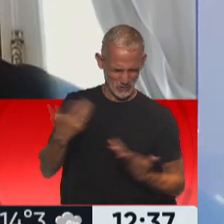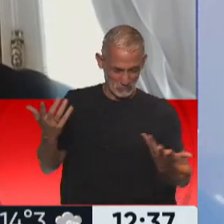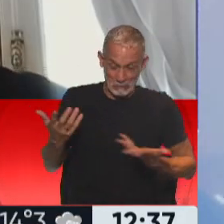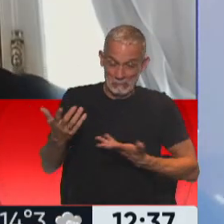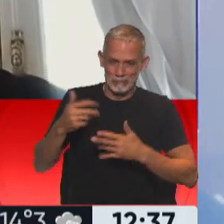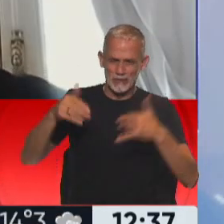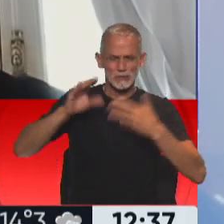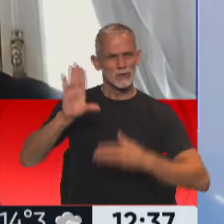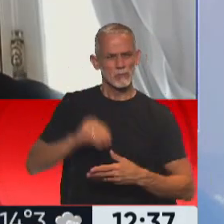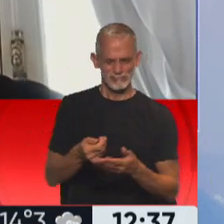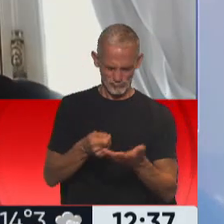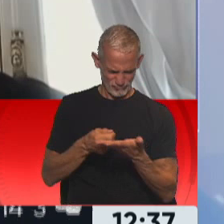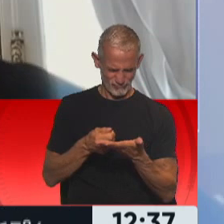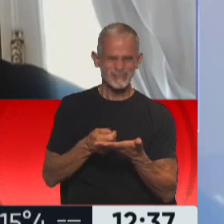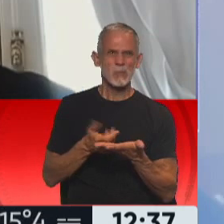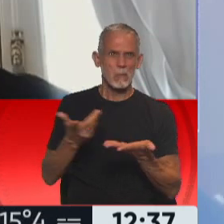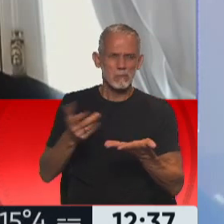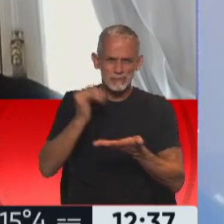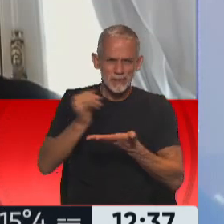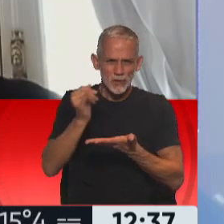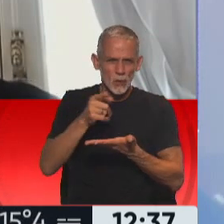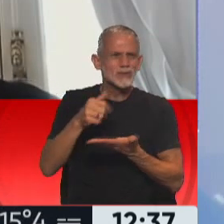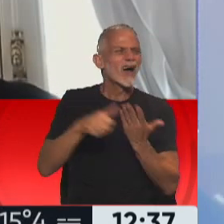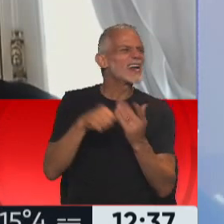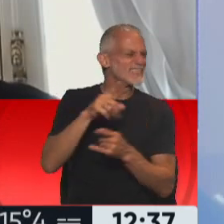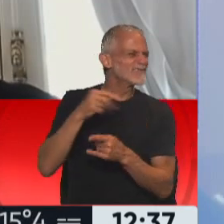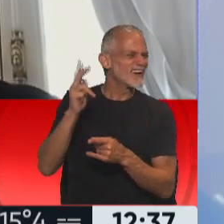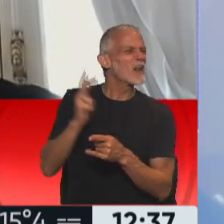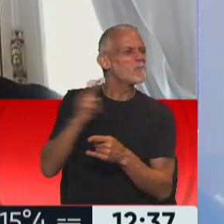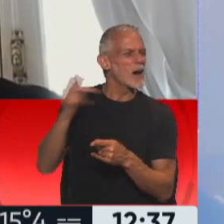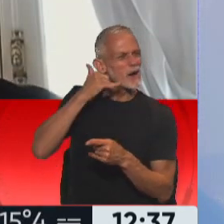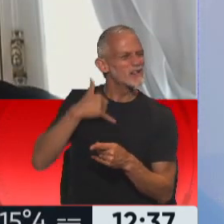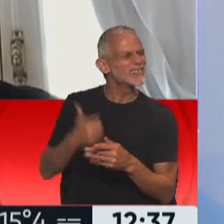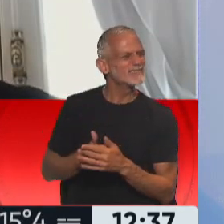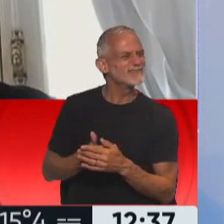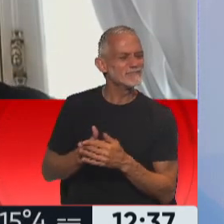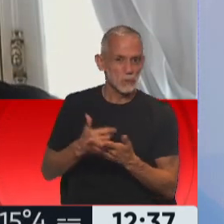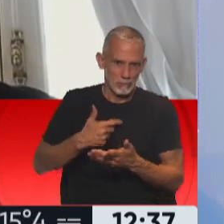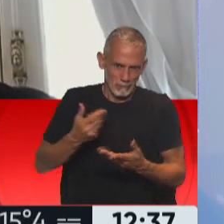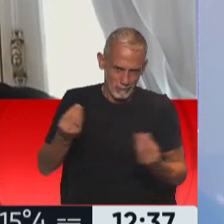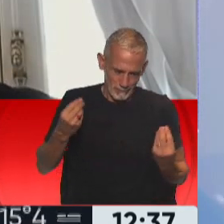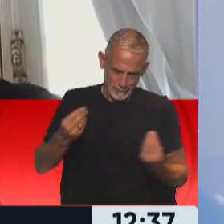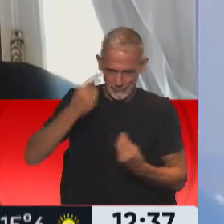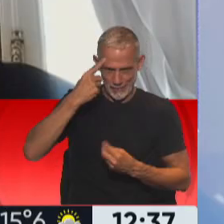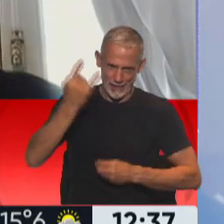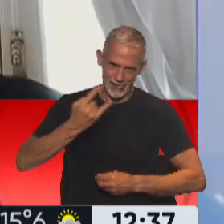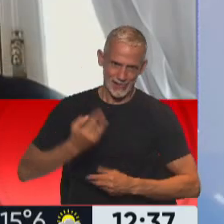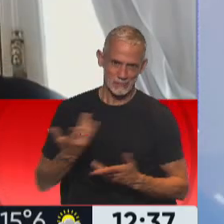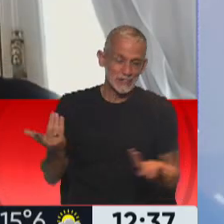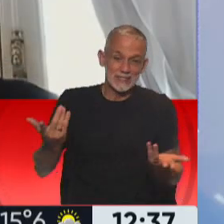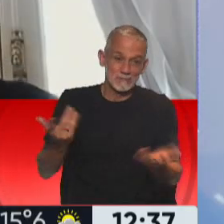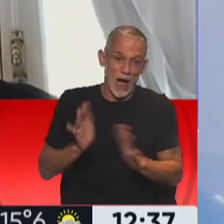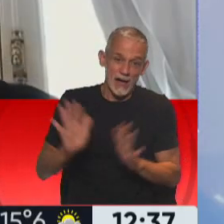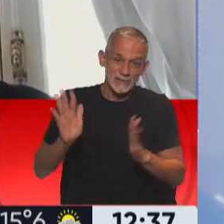digo, ¿qué le voy a contar? No me va a creer nadie si yo le digo que me llamó el Papa acá para charlar de la vida, ¿no? Pero